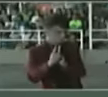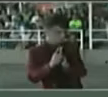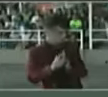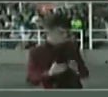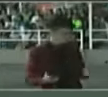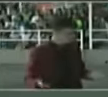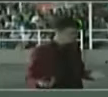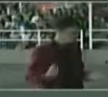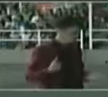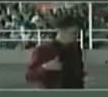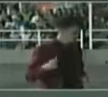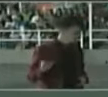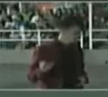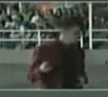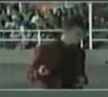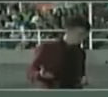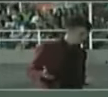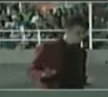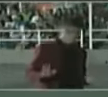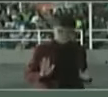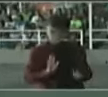está pasando.